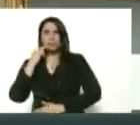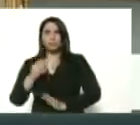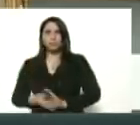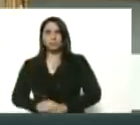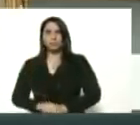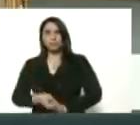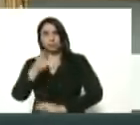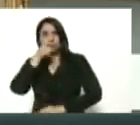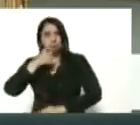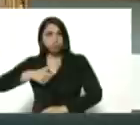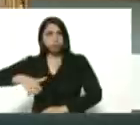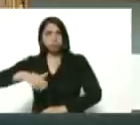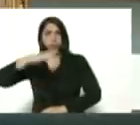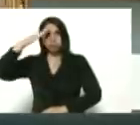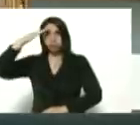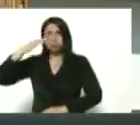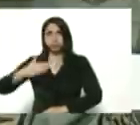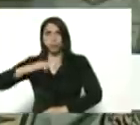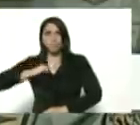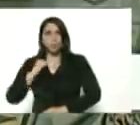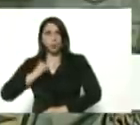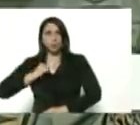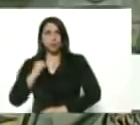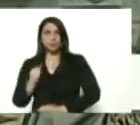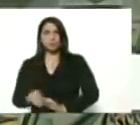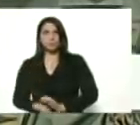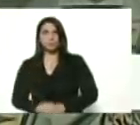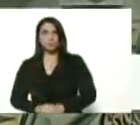civiles, militares y policiales.